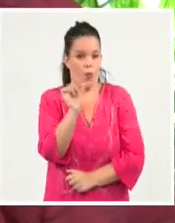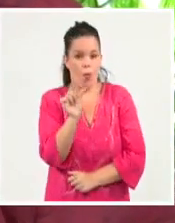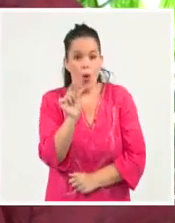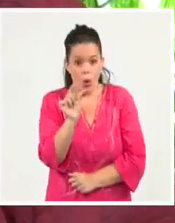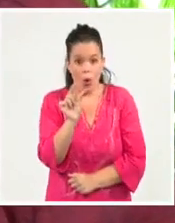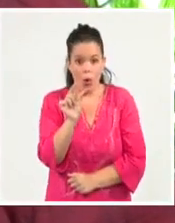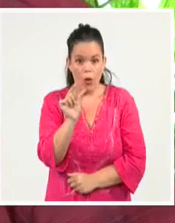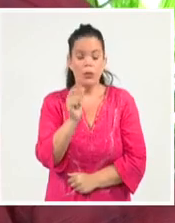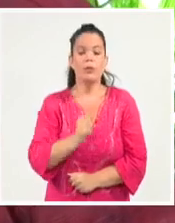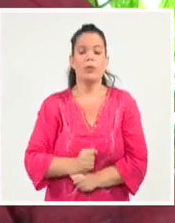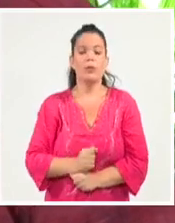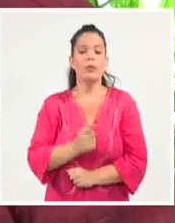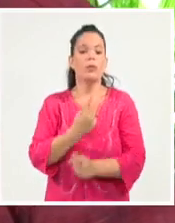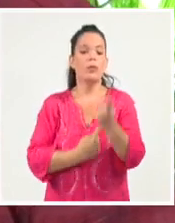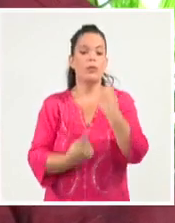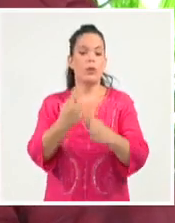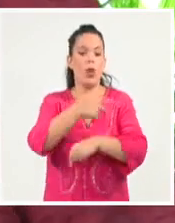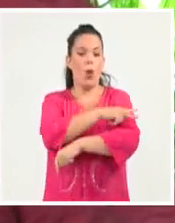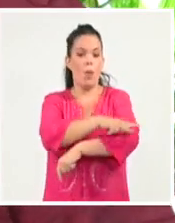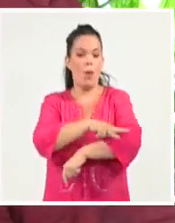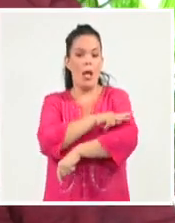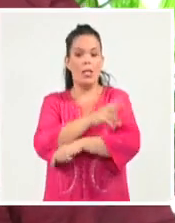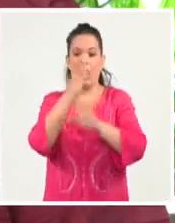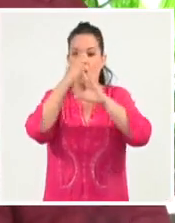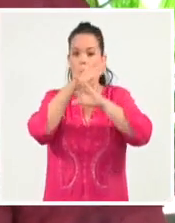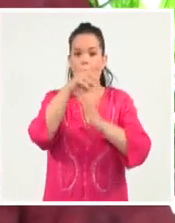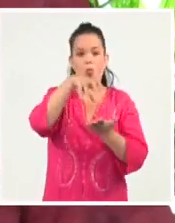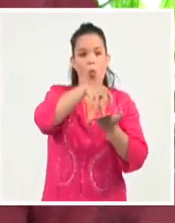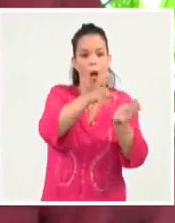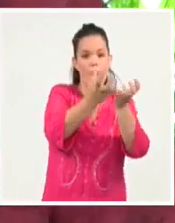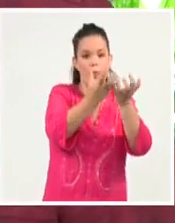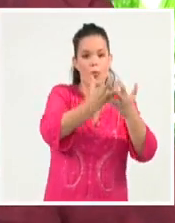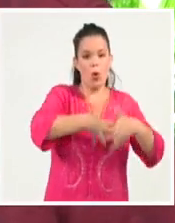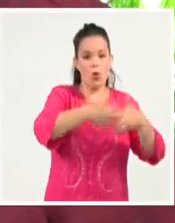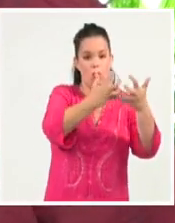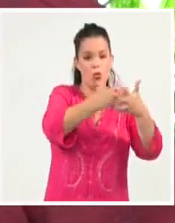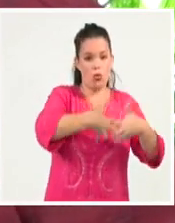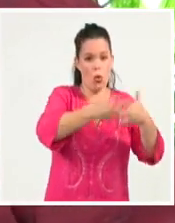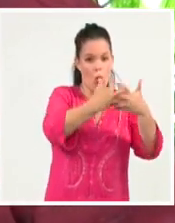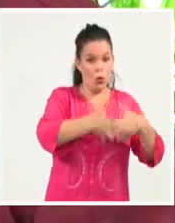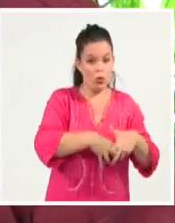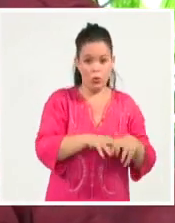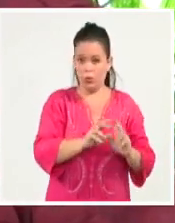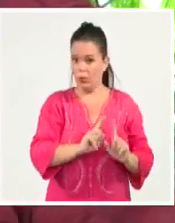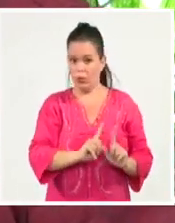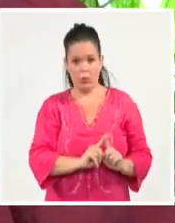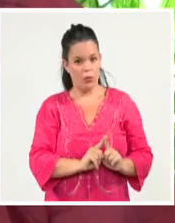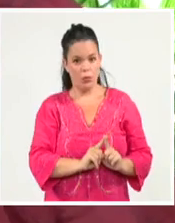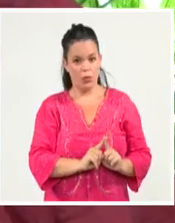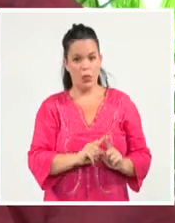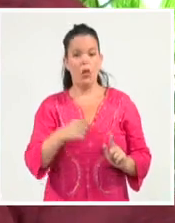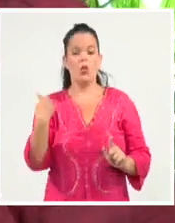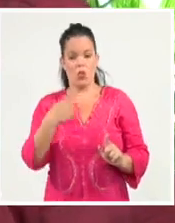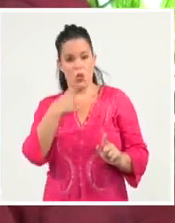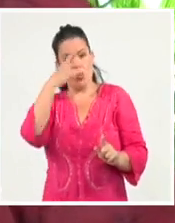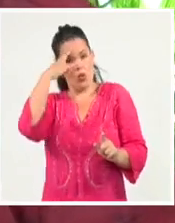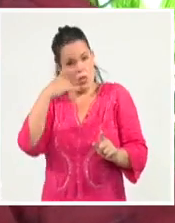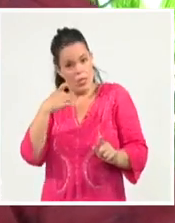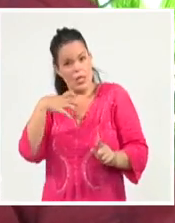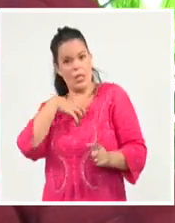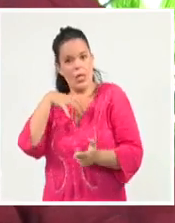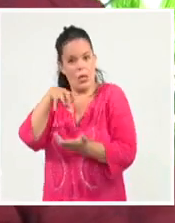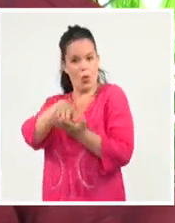ni siquiera capacidad para producirlo. En el caso de nosotros, principalmente está vinculado a una rotura de la planta que nadie